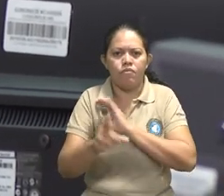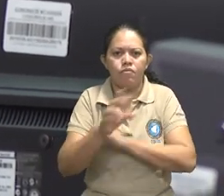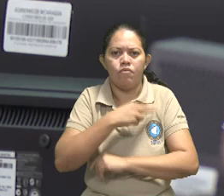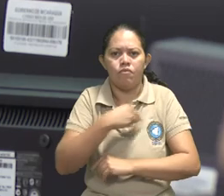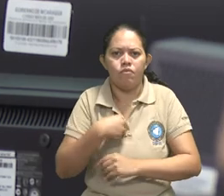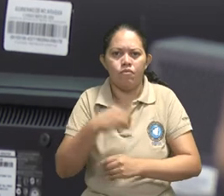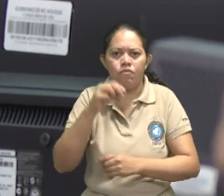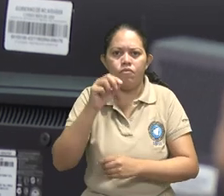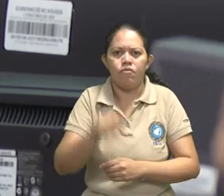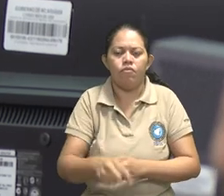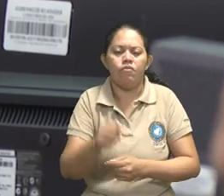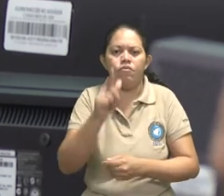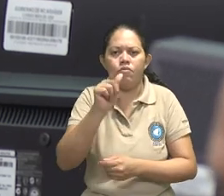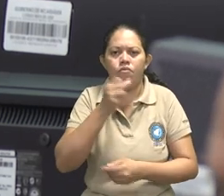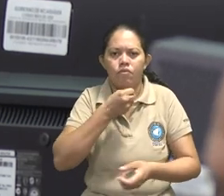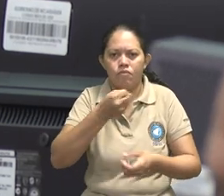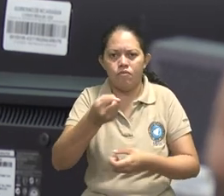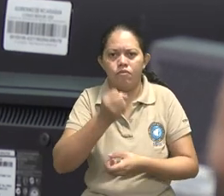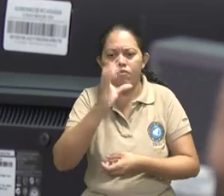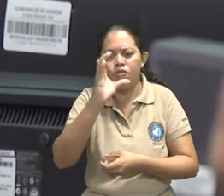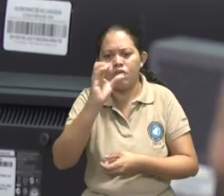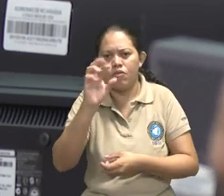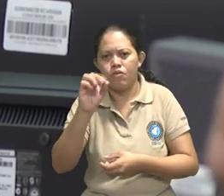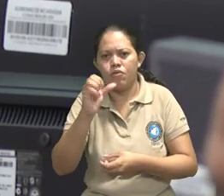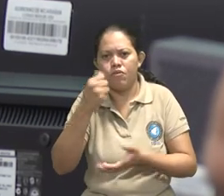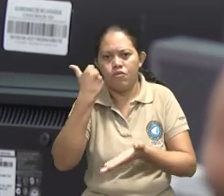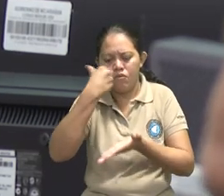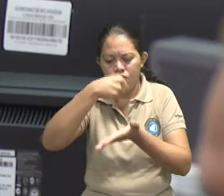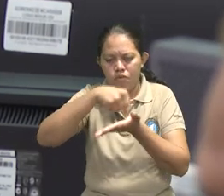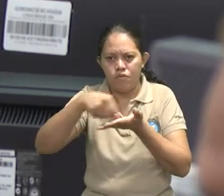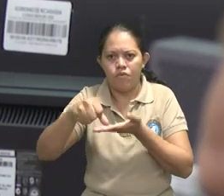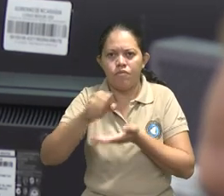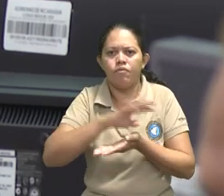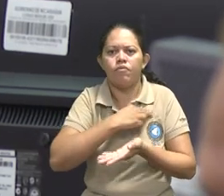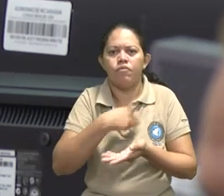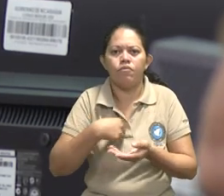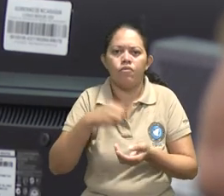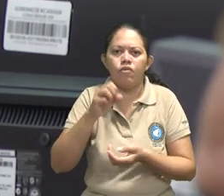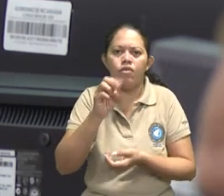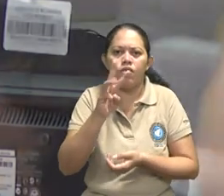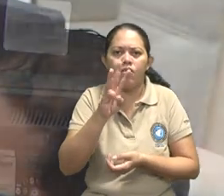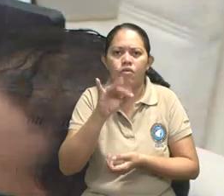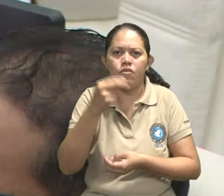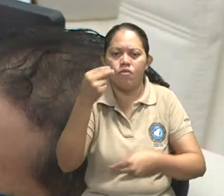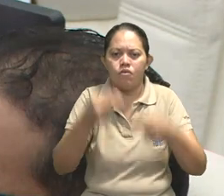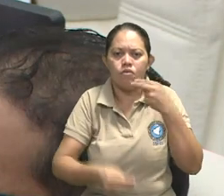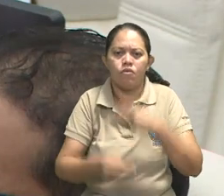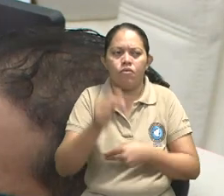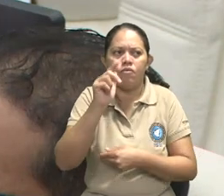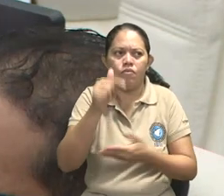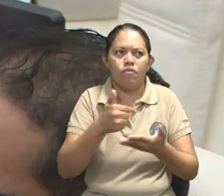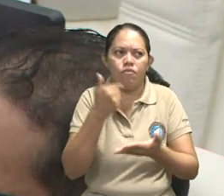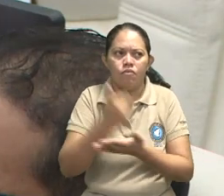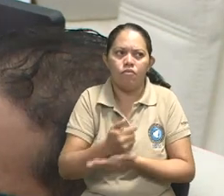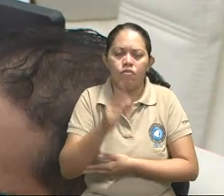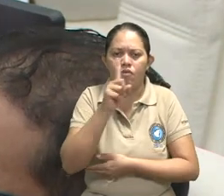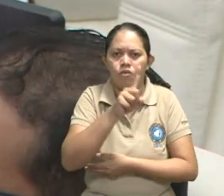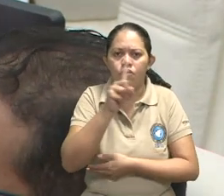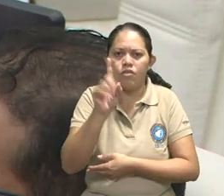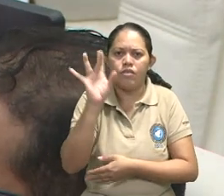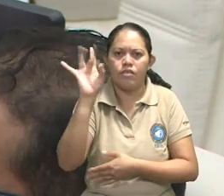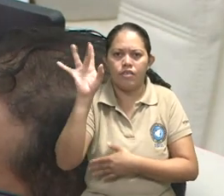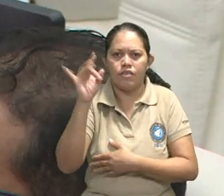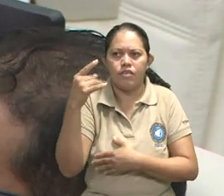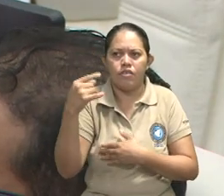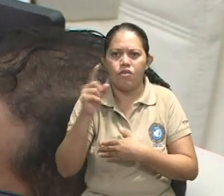del Instituto Nicaragüense de Telecomunicaciones y Correos, publicada en la Gaceta Diario Oficial número 176 del 11